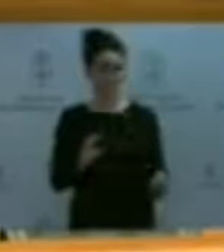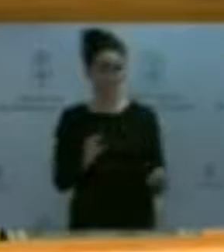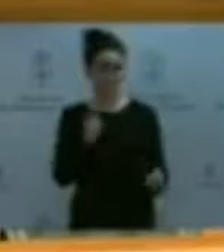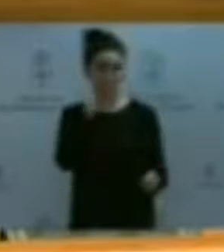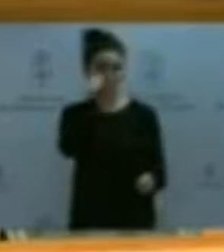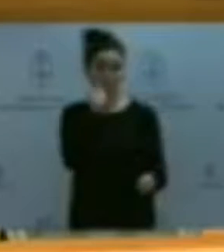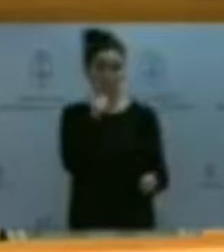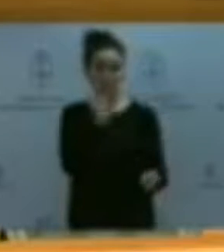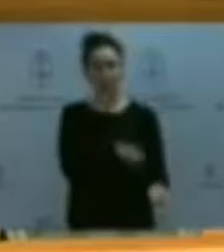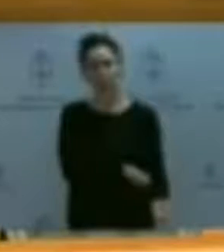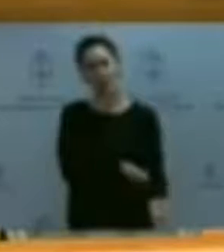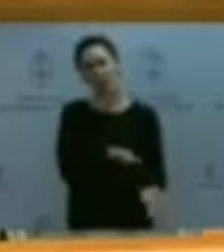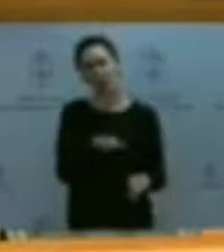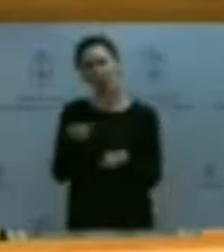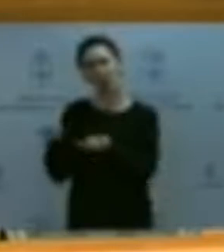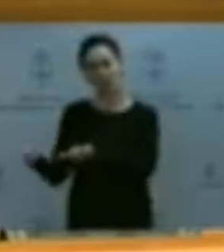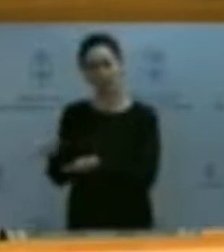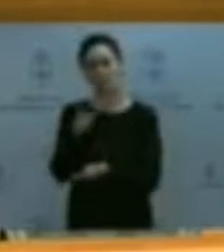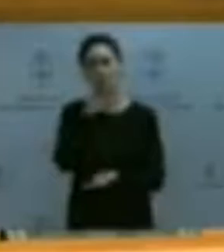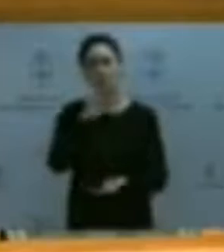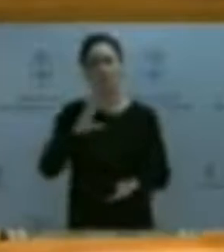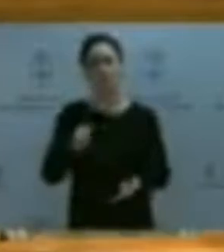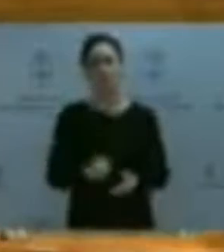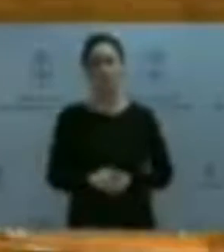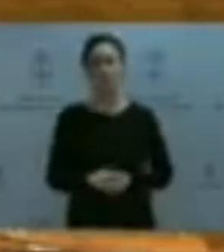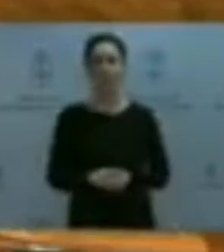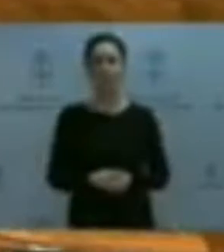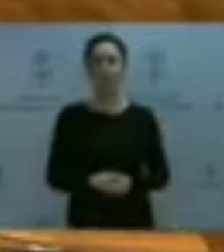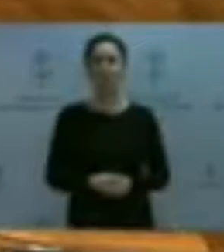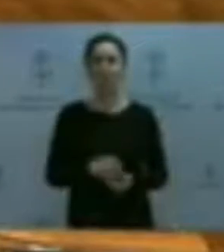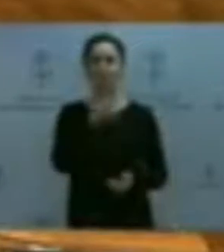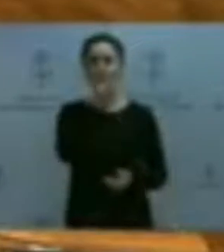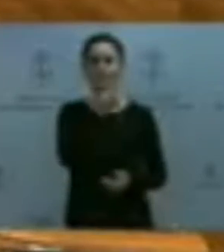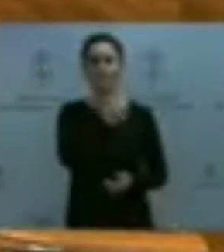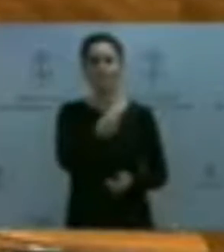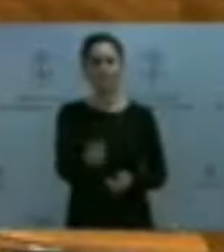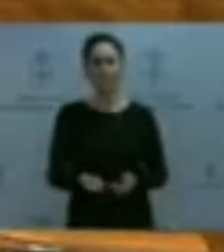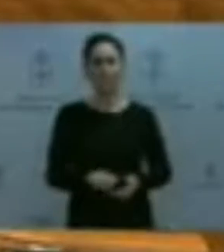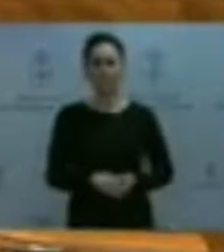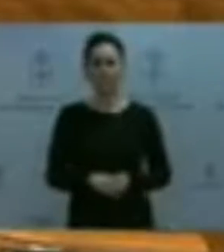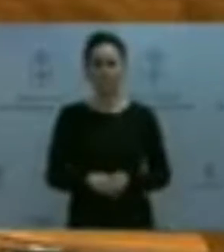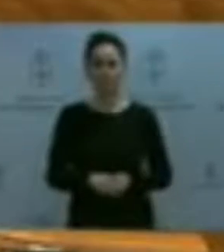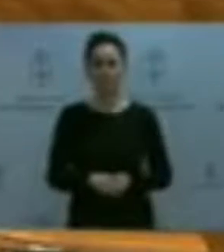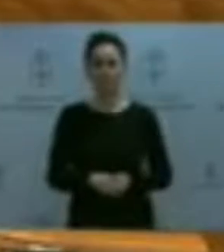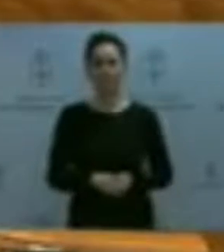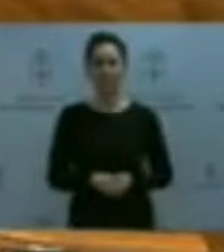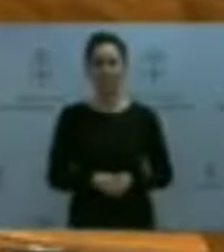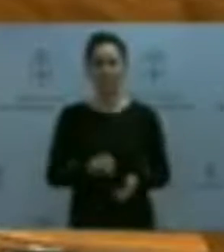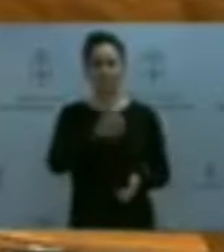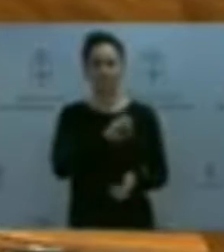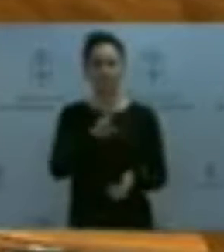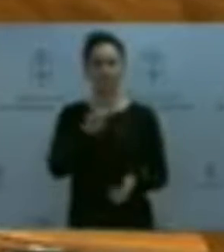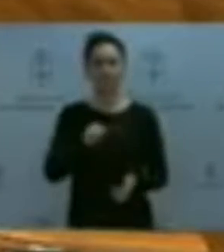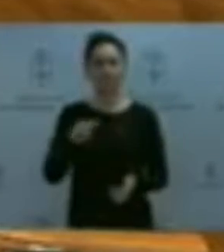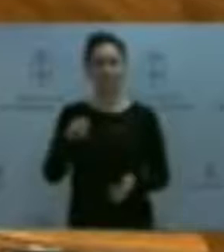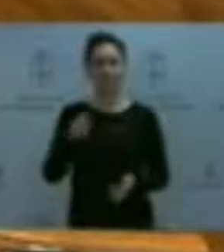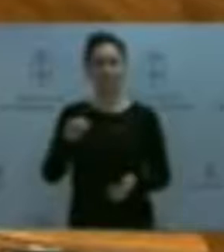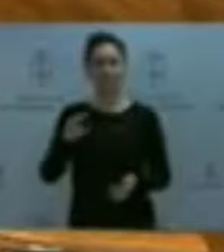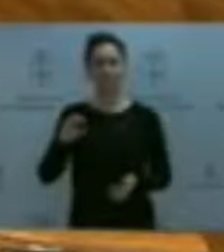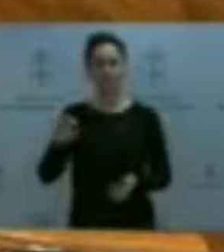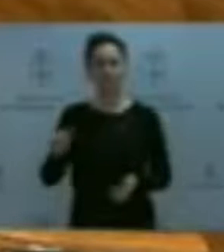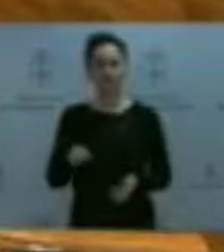Secretario. Tiene la palabra para la exposición la señora Pérez García de la Mata. Gracias,